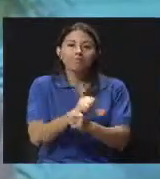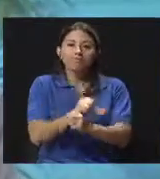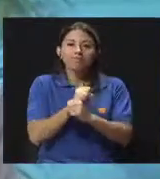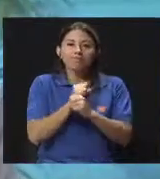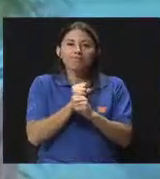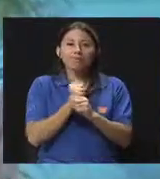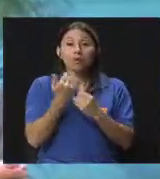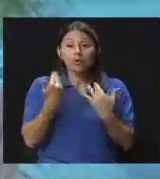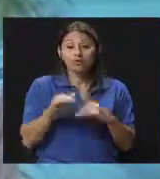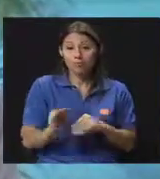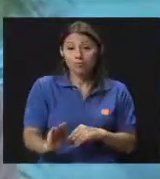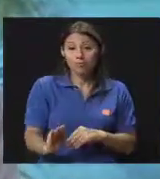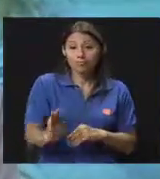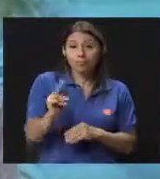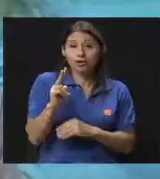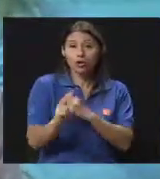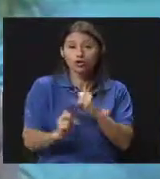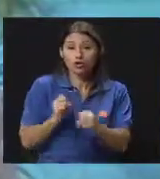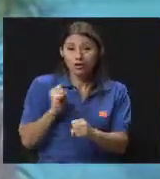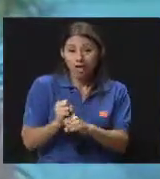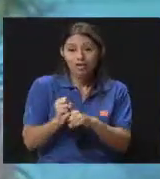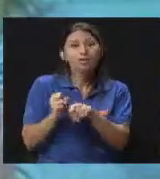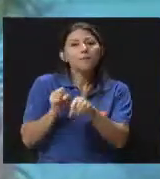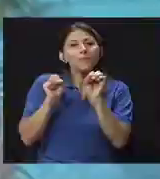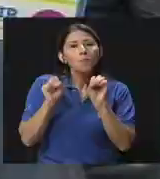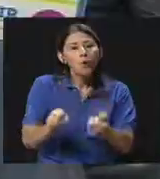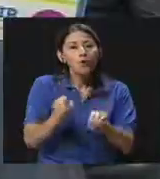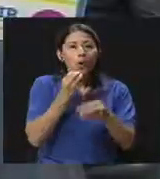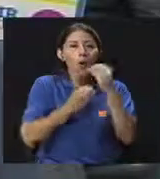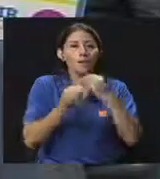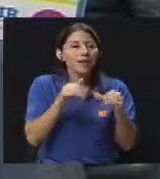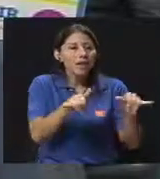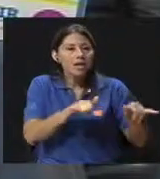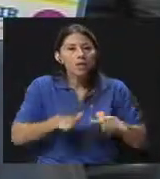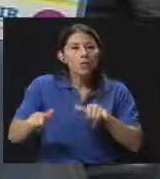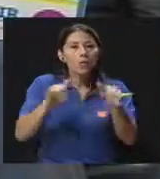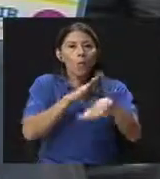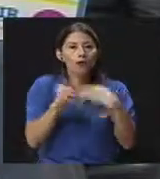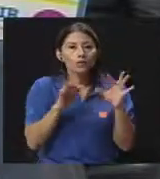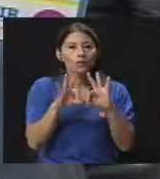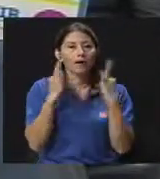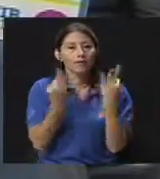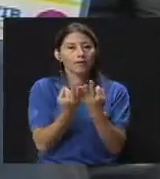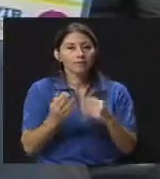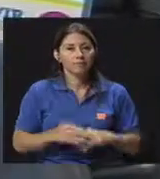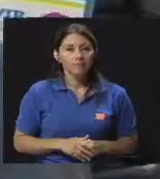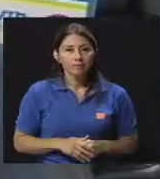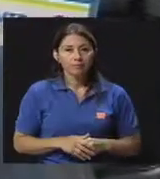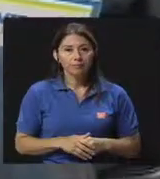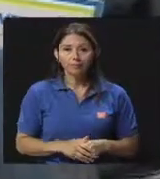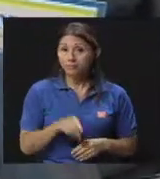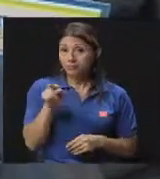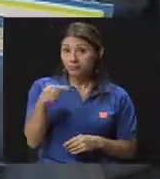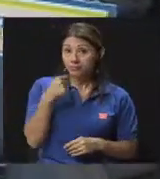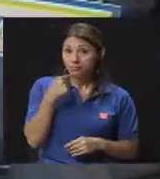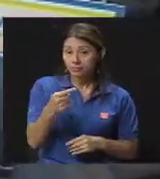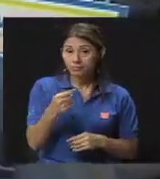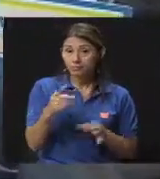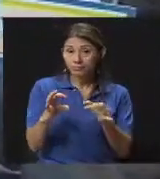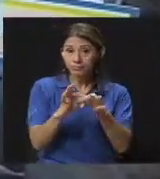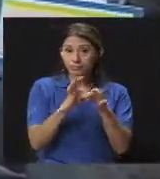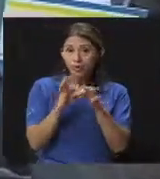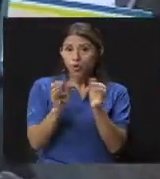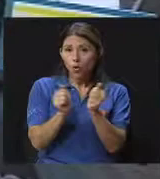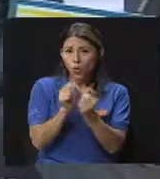vida pueda comer igual que la familia en general. Me imagino que eso que está apuntando está relacionado al programa que